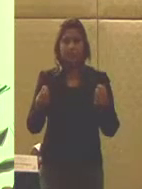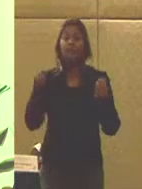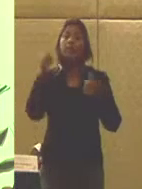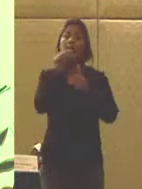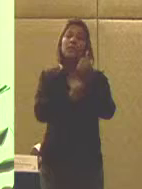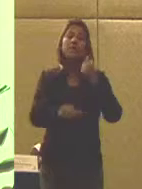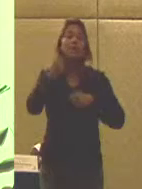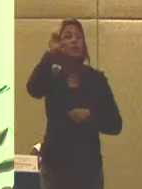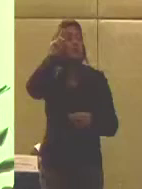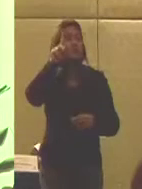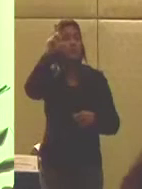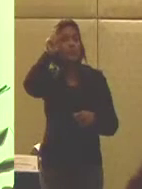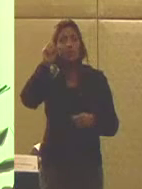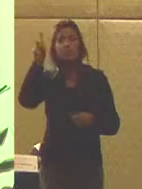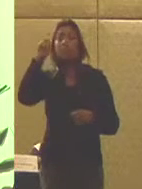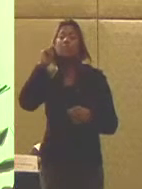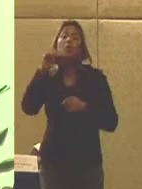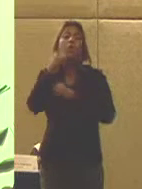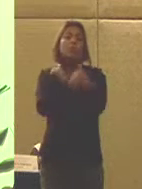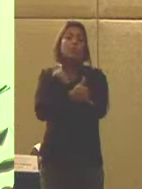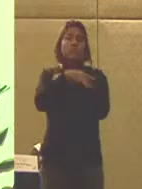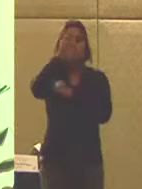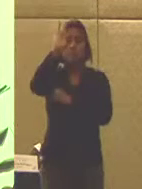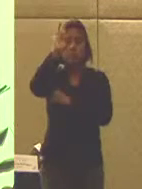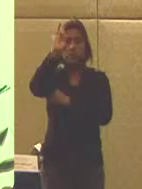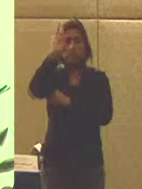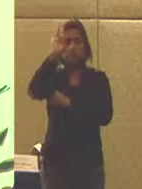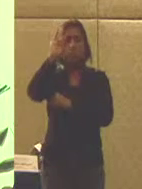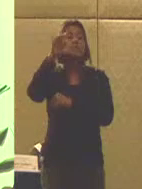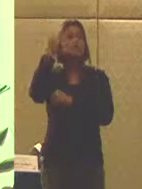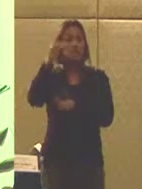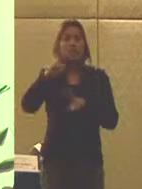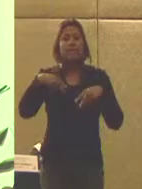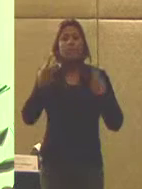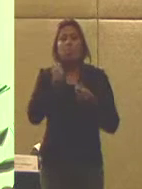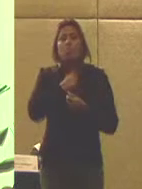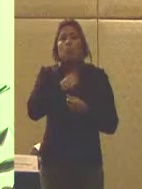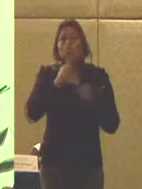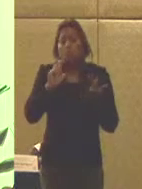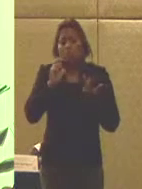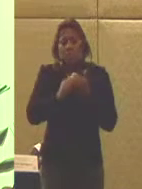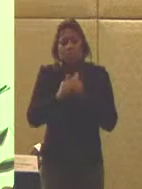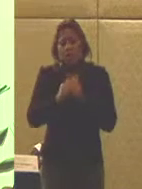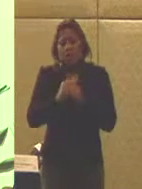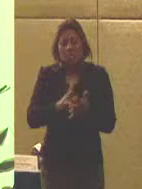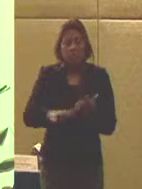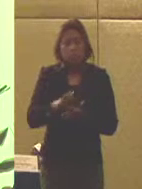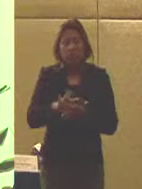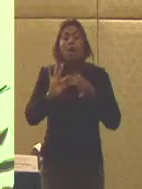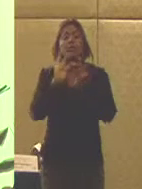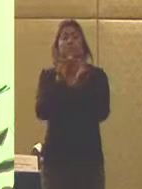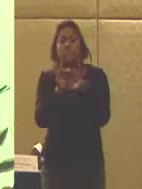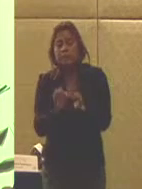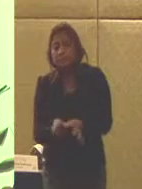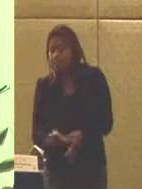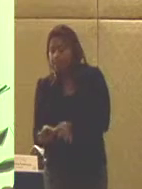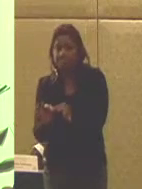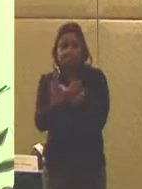de estos 8 países que han vivido procesos de reconstrucción en los últimos años,